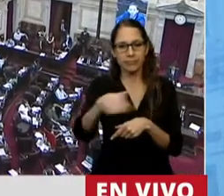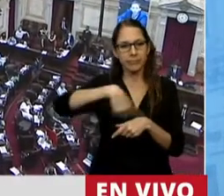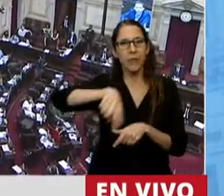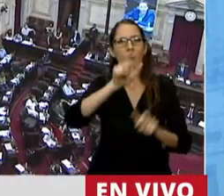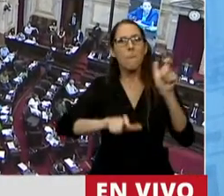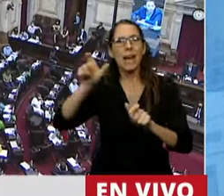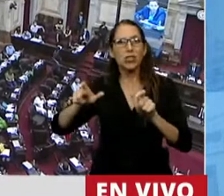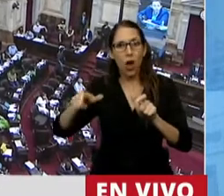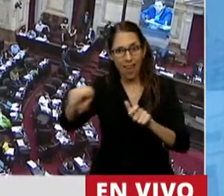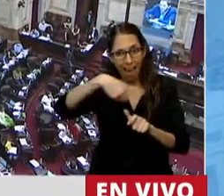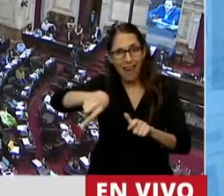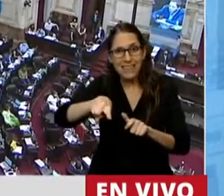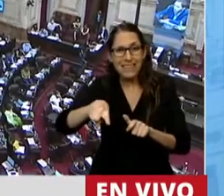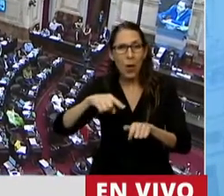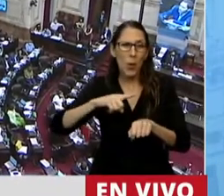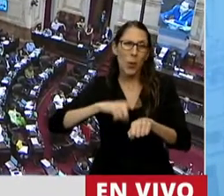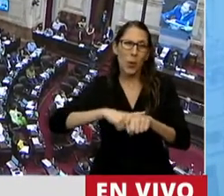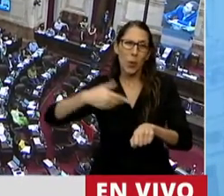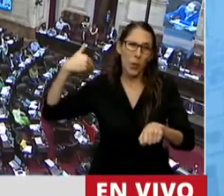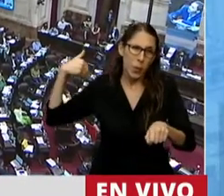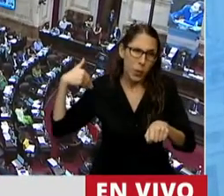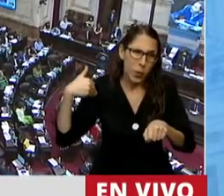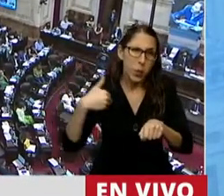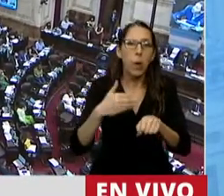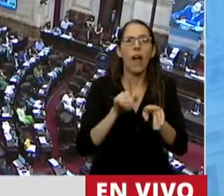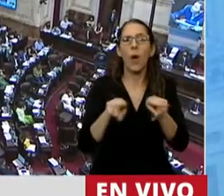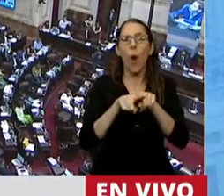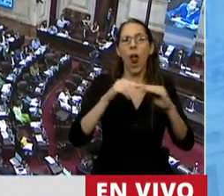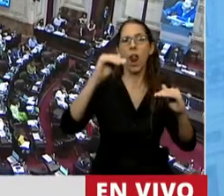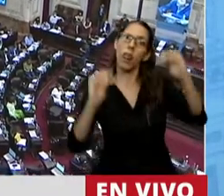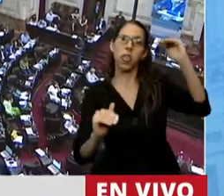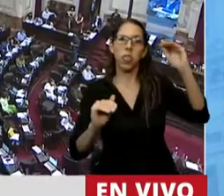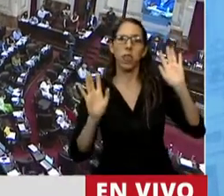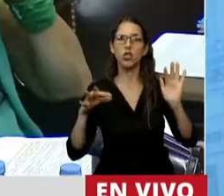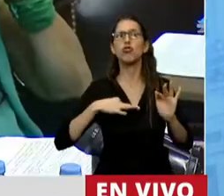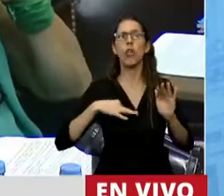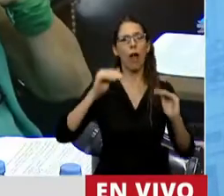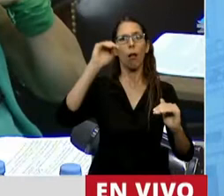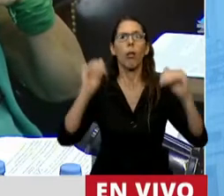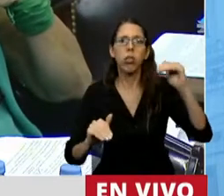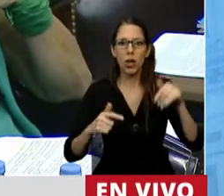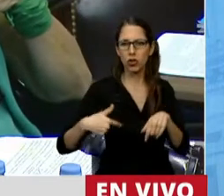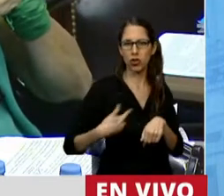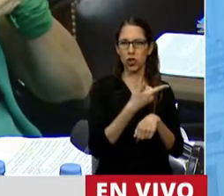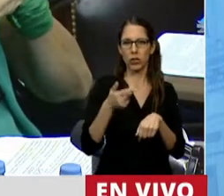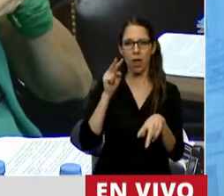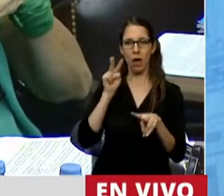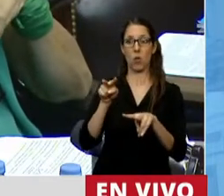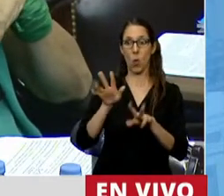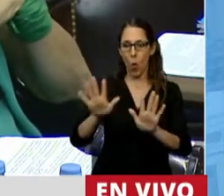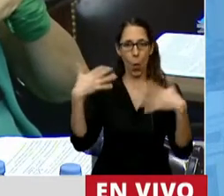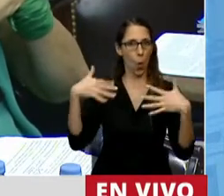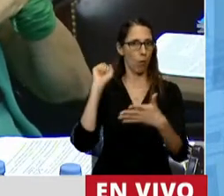fuimos ciudadanos de segunda y parte de una sociedad que nos educó para la vergüenza.